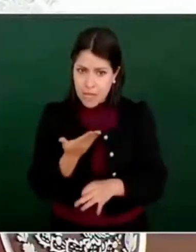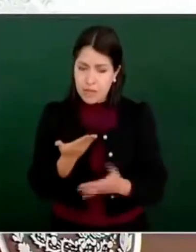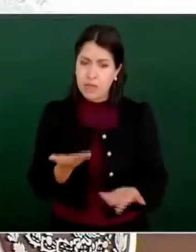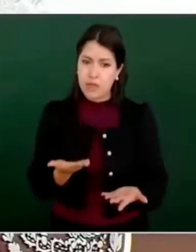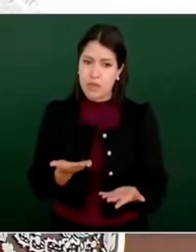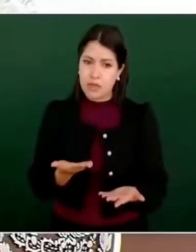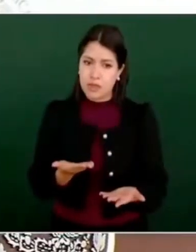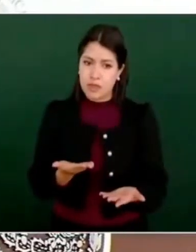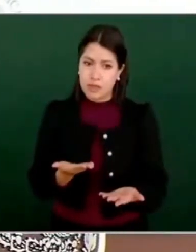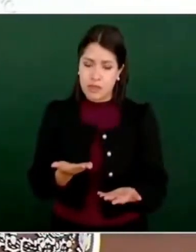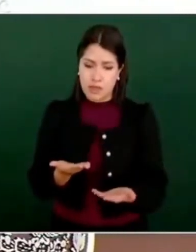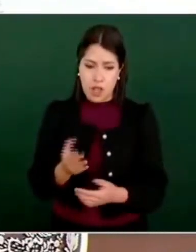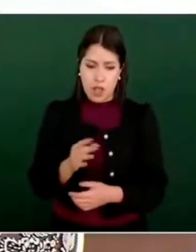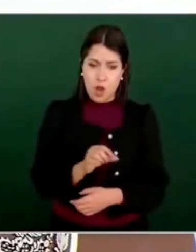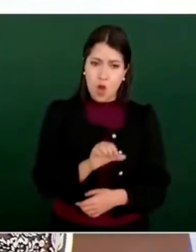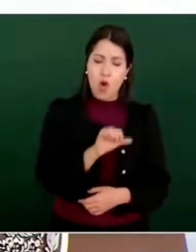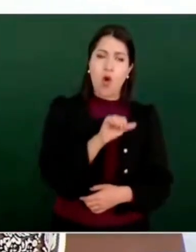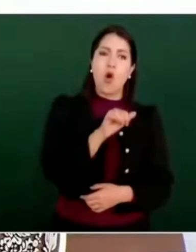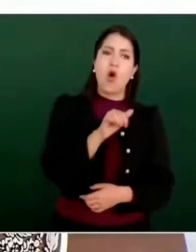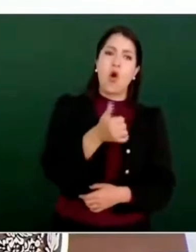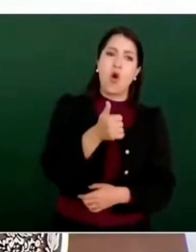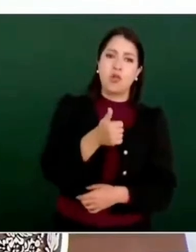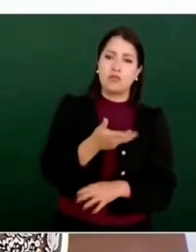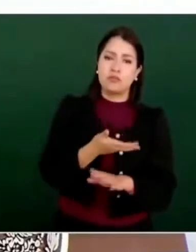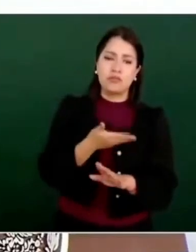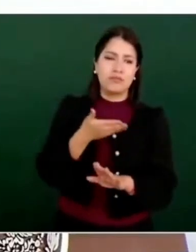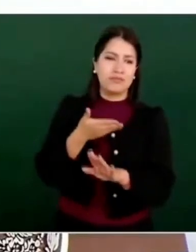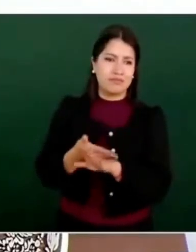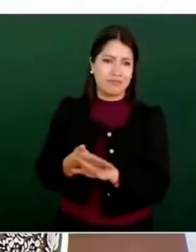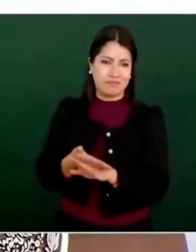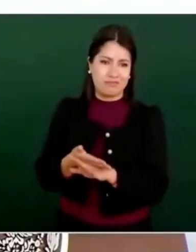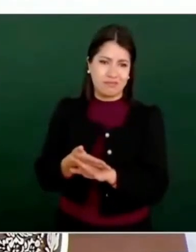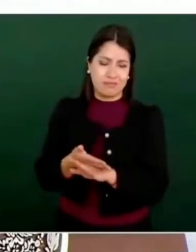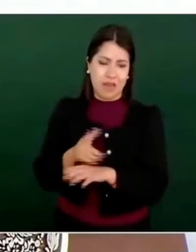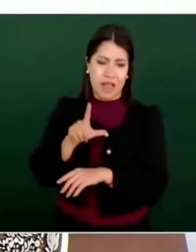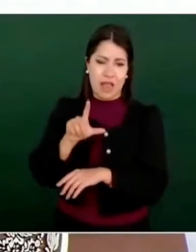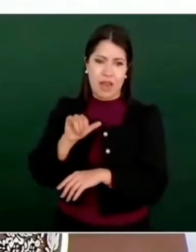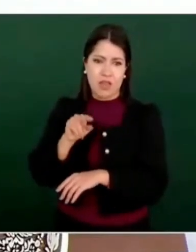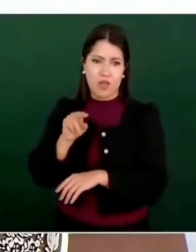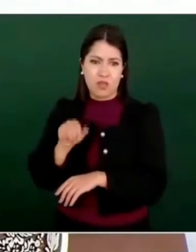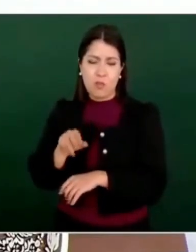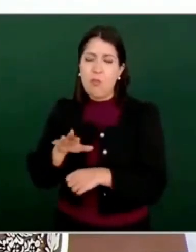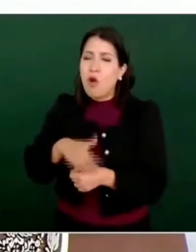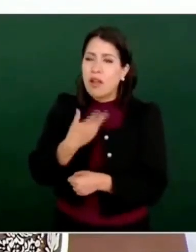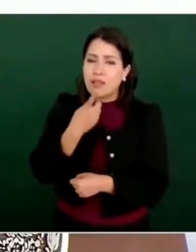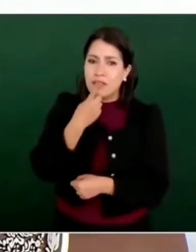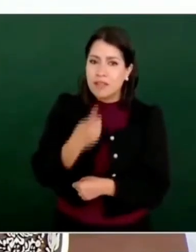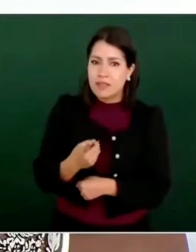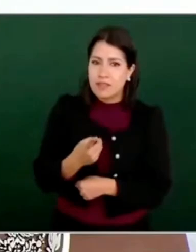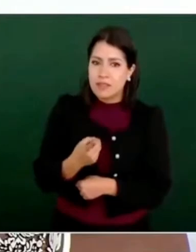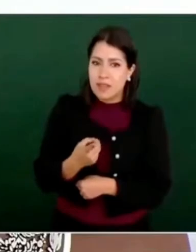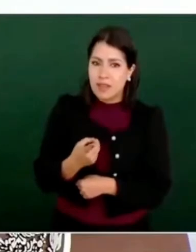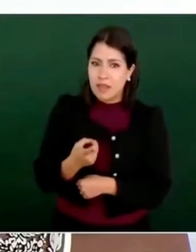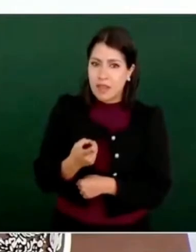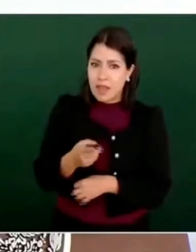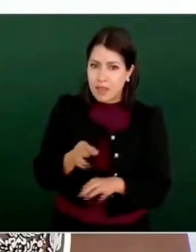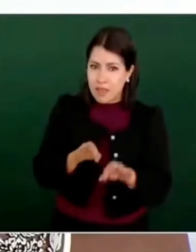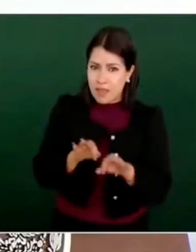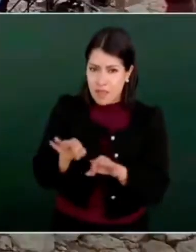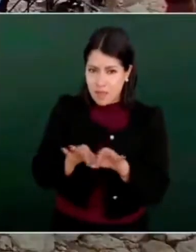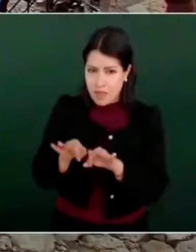Polk y sus partidarios de colaborar con un